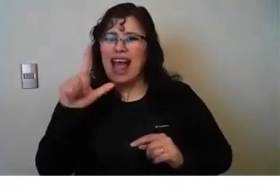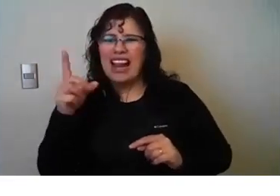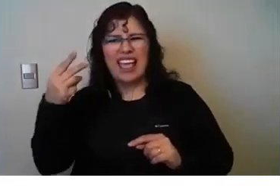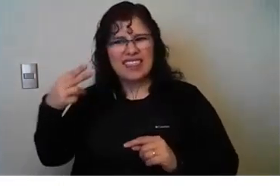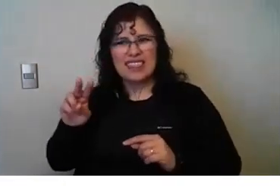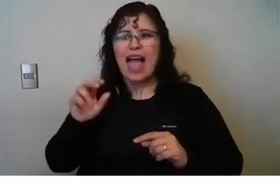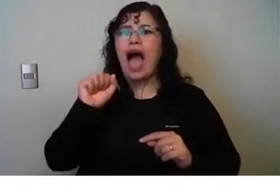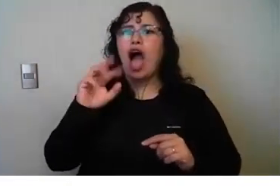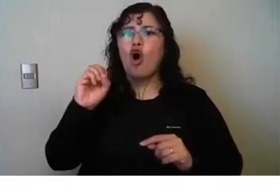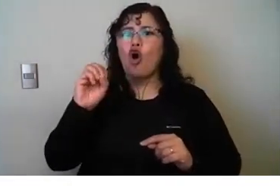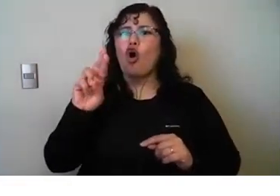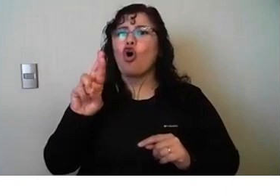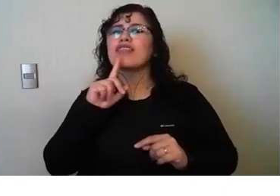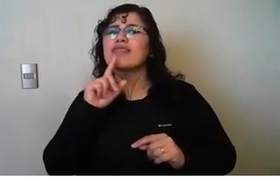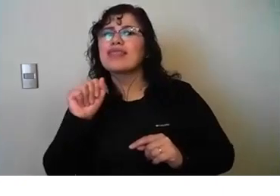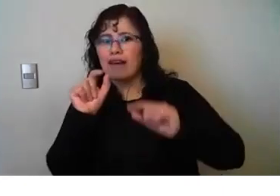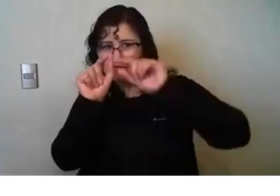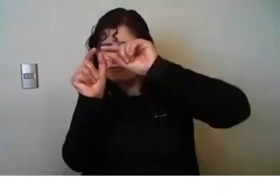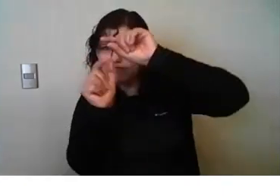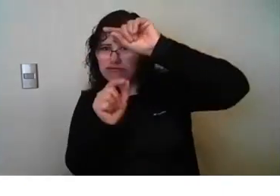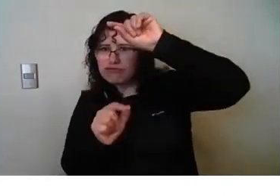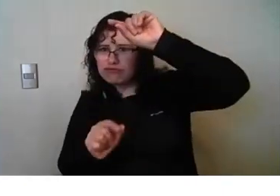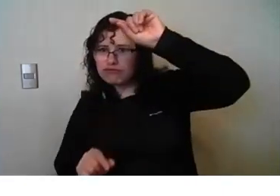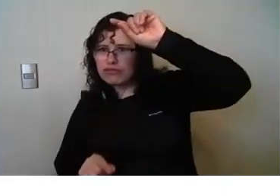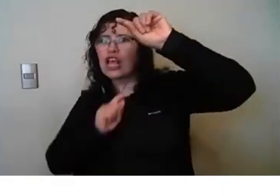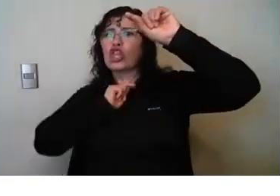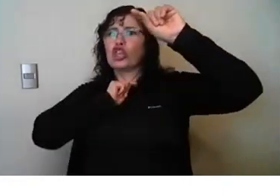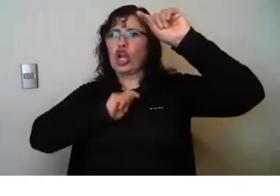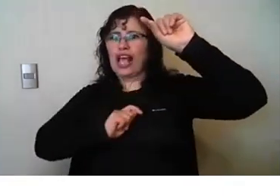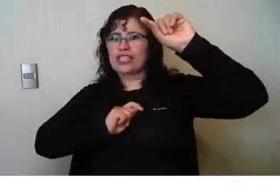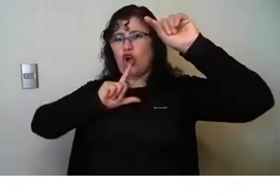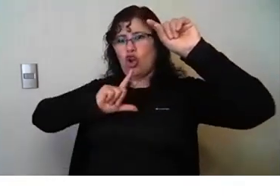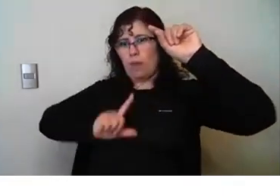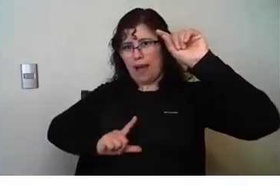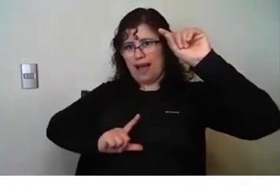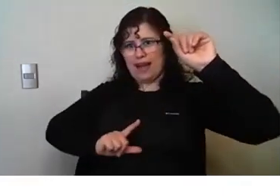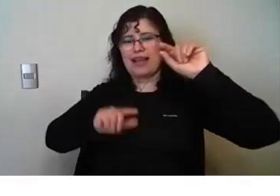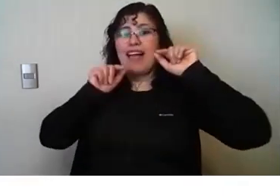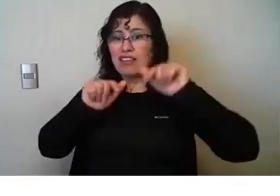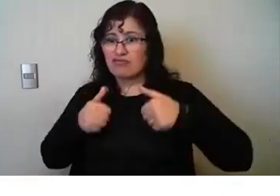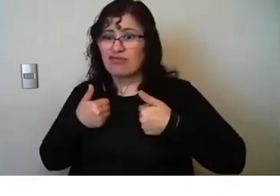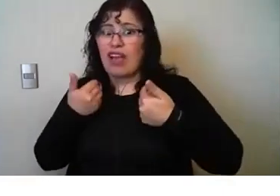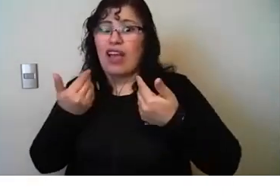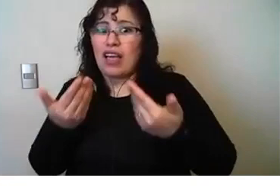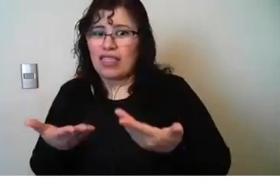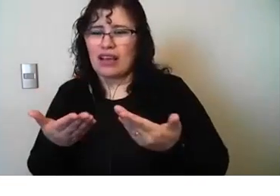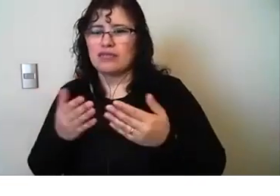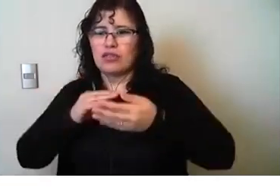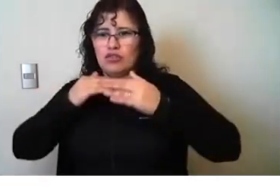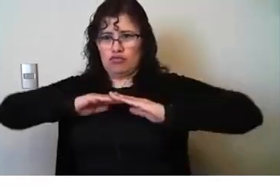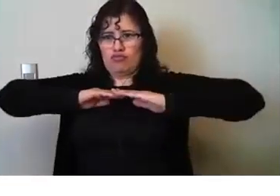aorta. La arteria aorta entonces termina de aportar la irrigación del resto de la